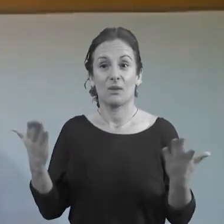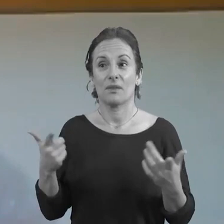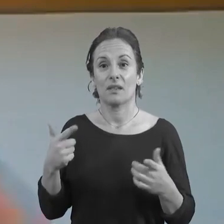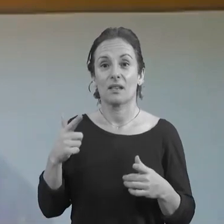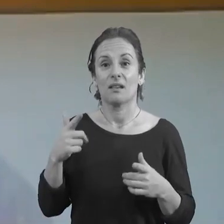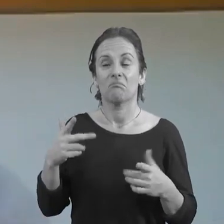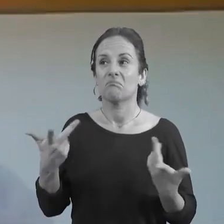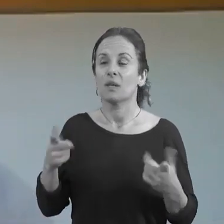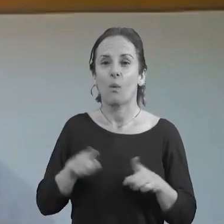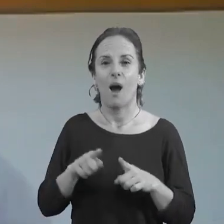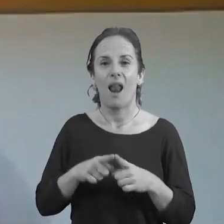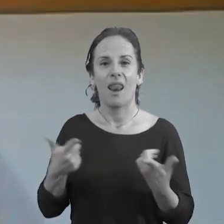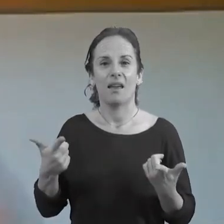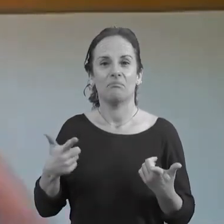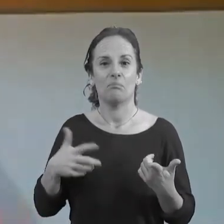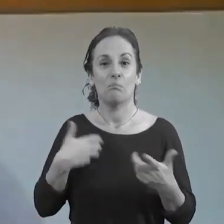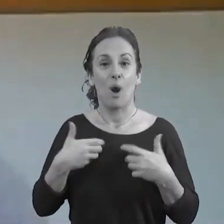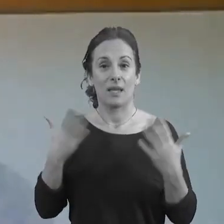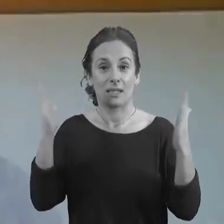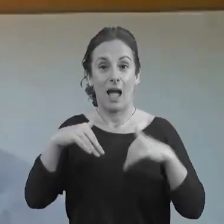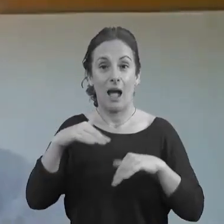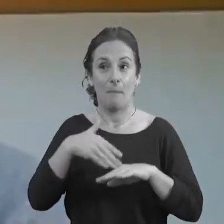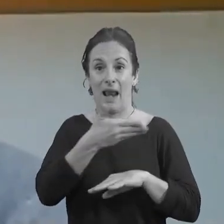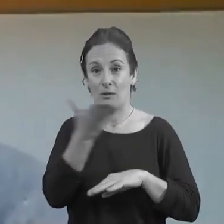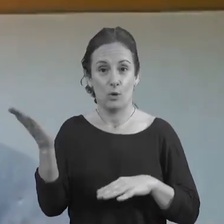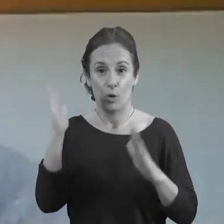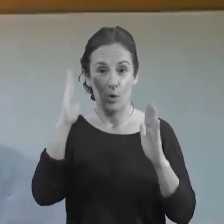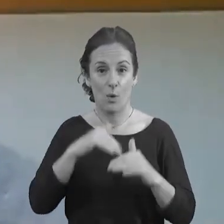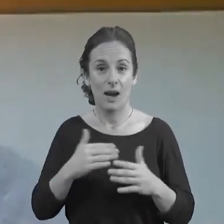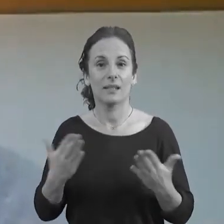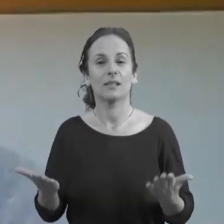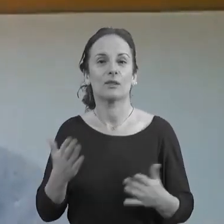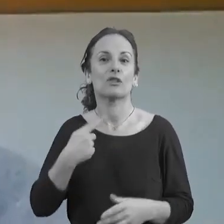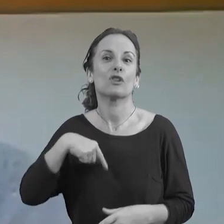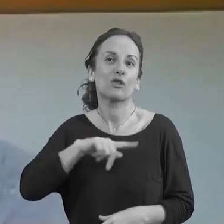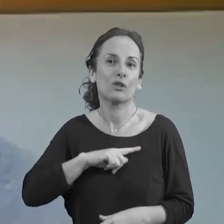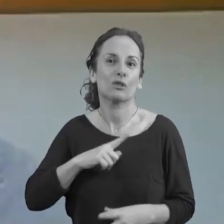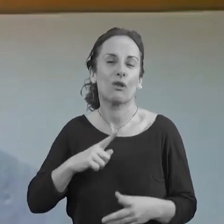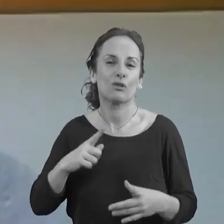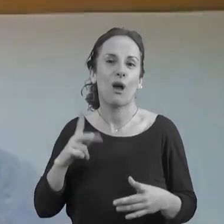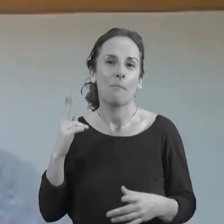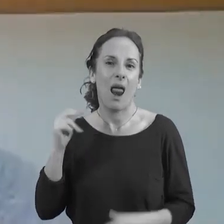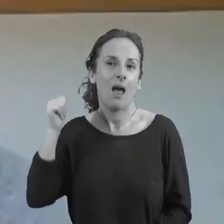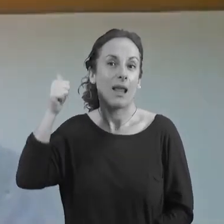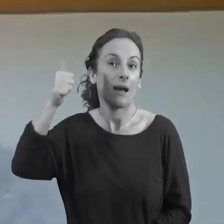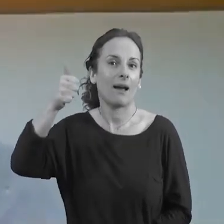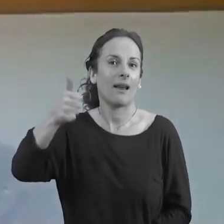como molestas poco, pues tampoco, y supongo que nosotros que venimos de una historia larga, no